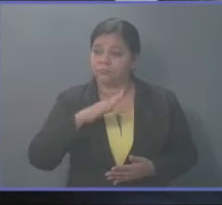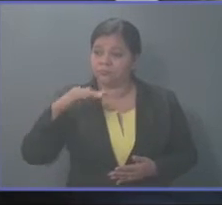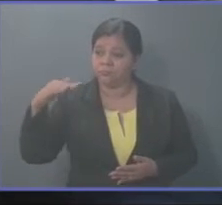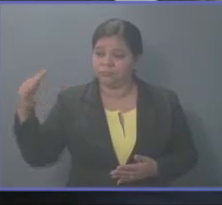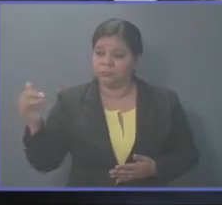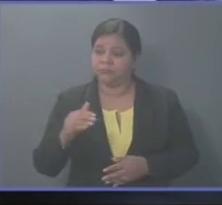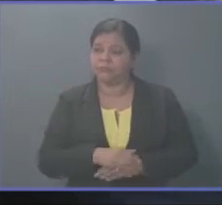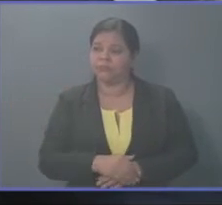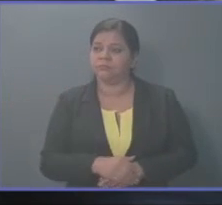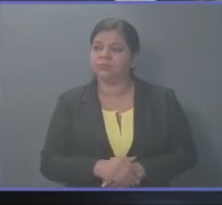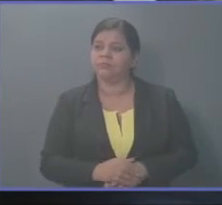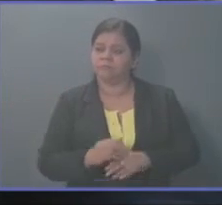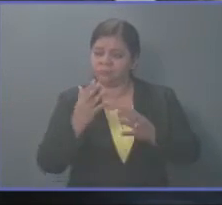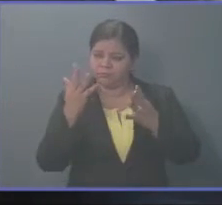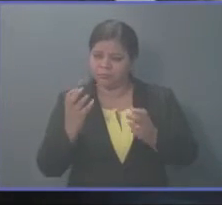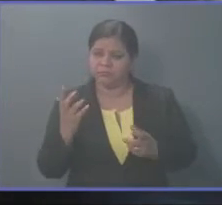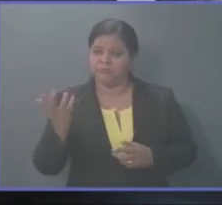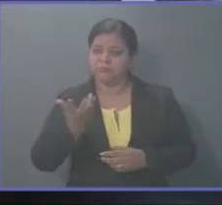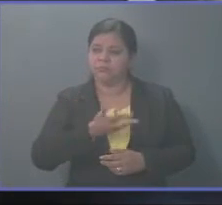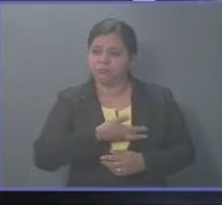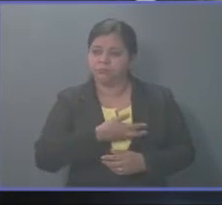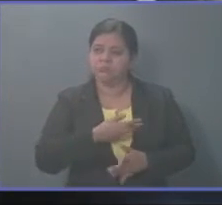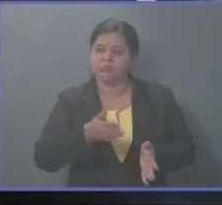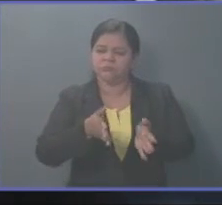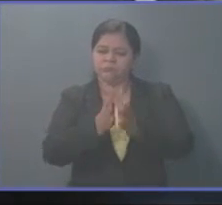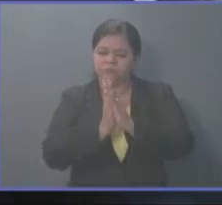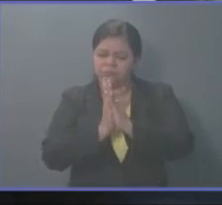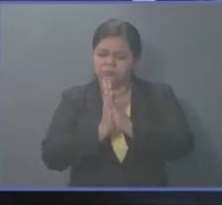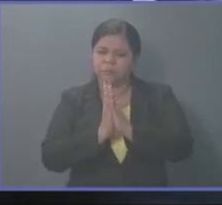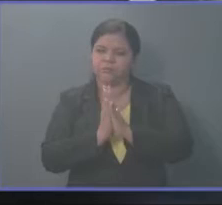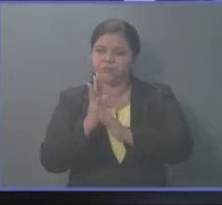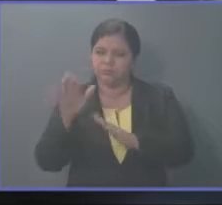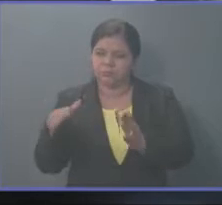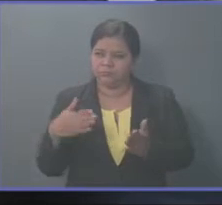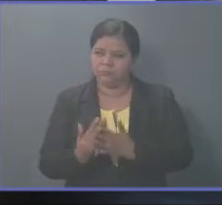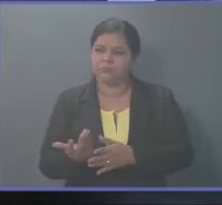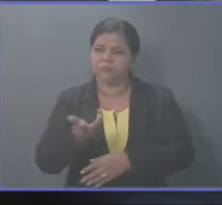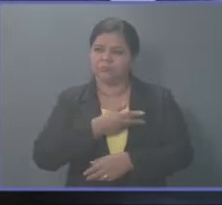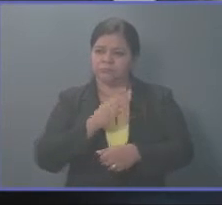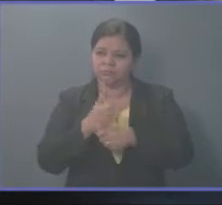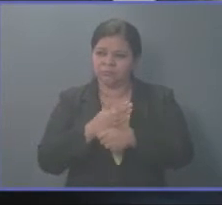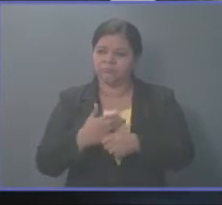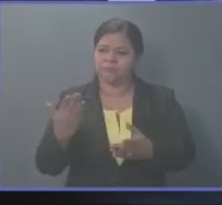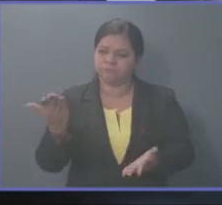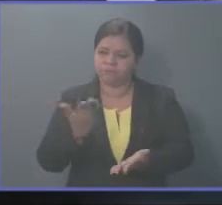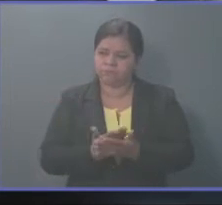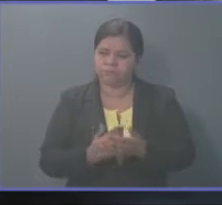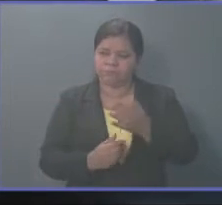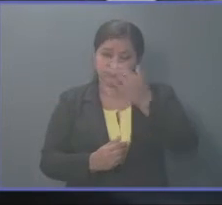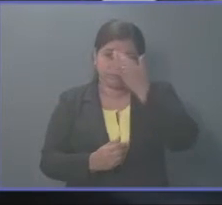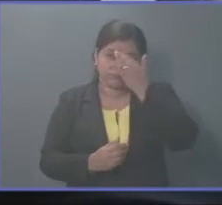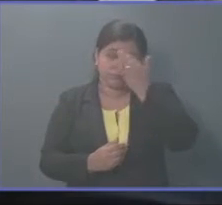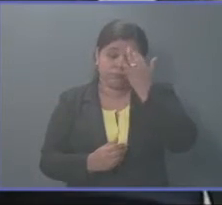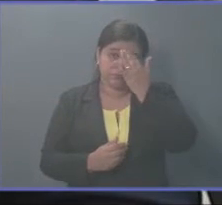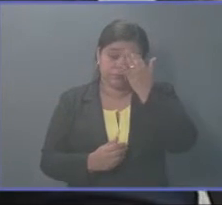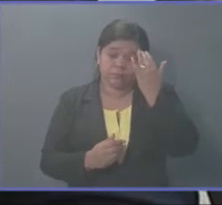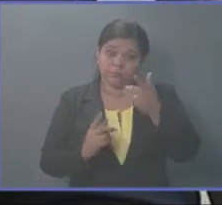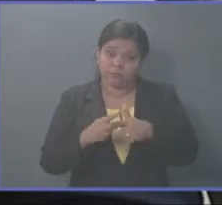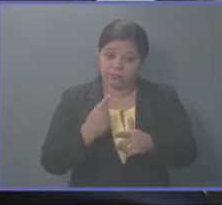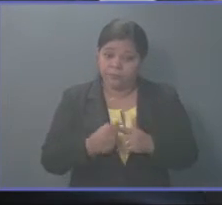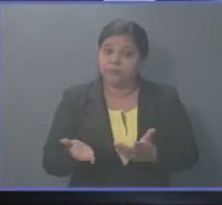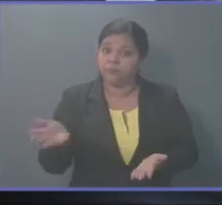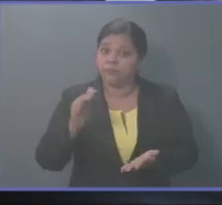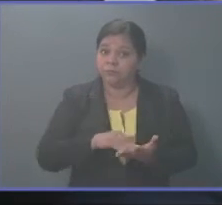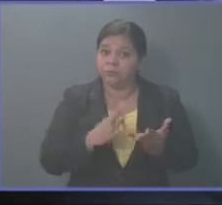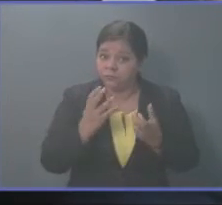más, presidente, solicitar que incorpore a todo el grupo parlamentario del FMLN esta iniciativa. Así que, una vez